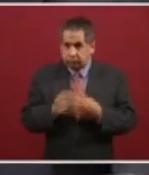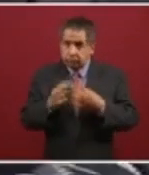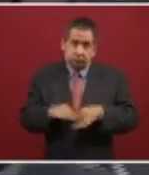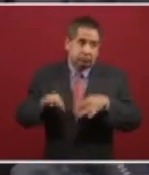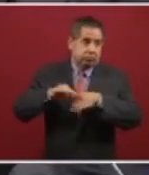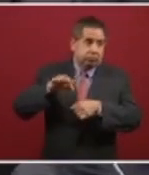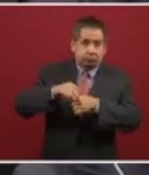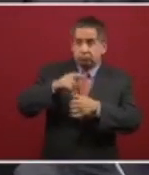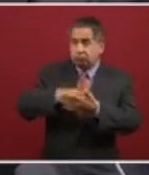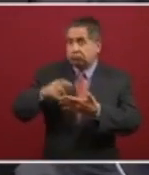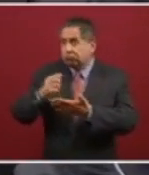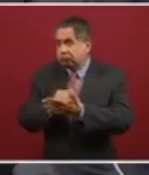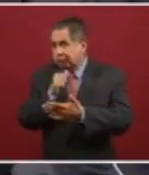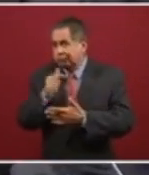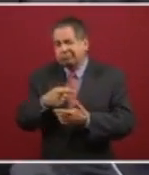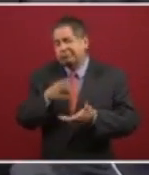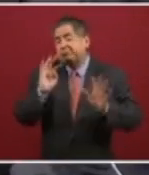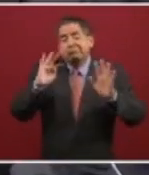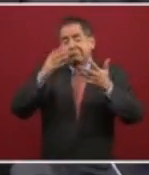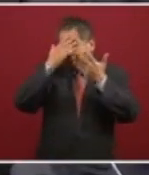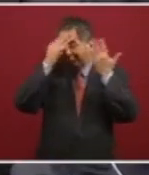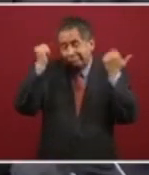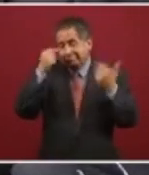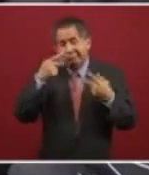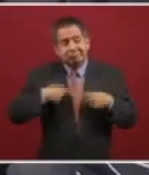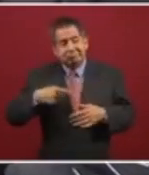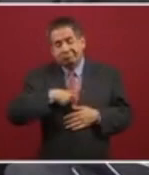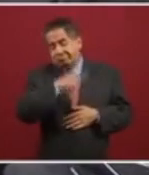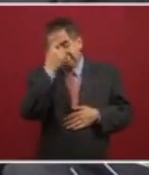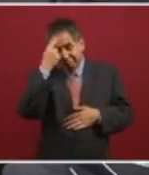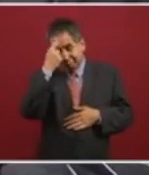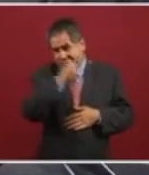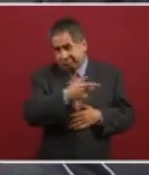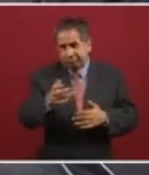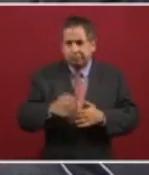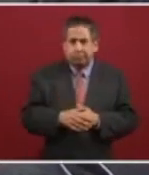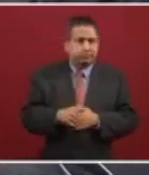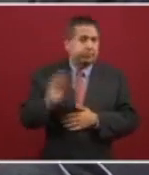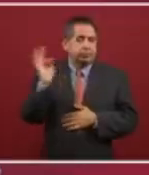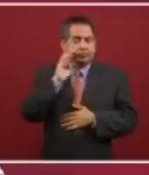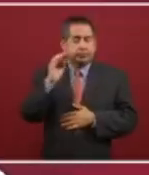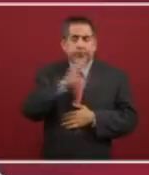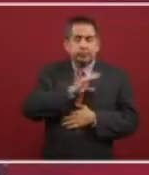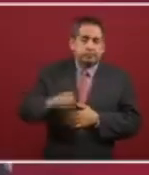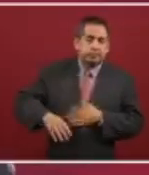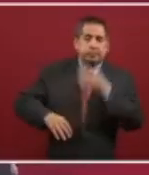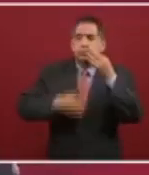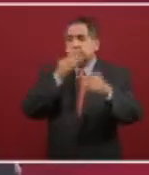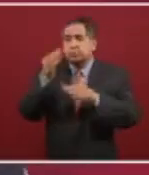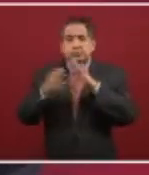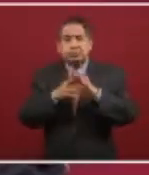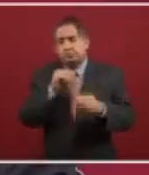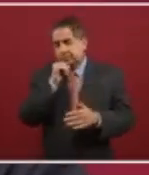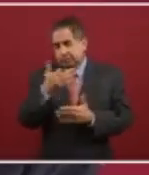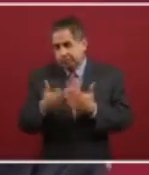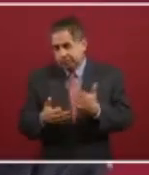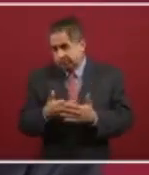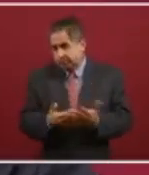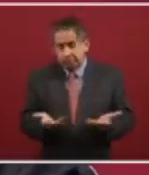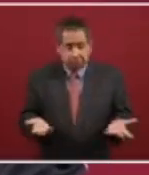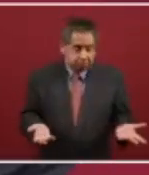estratégicas, importantes, no hicieron buena campaña a los candidatos, esto que